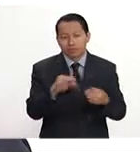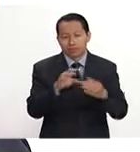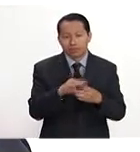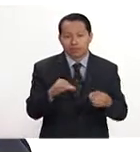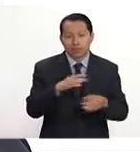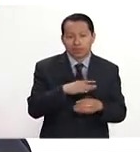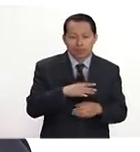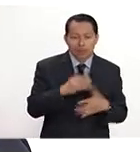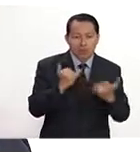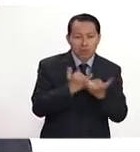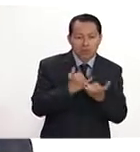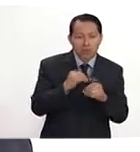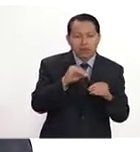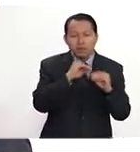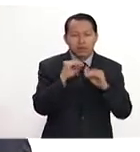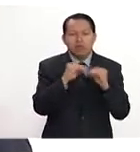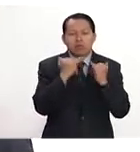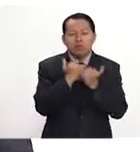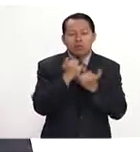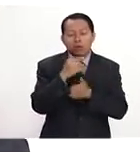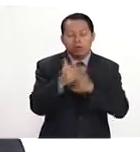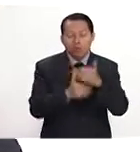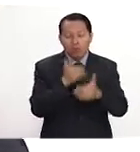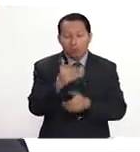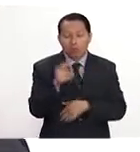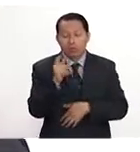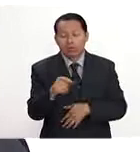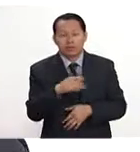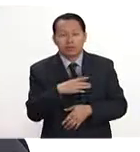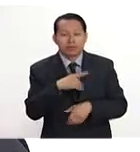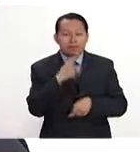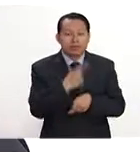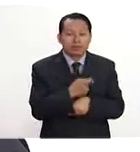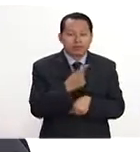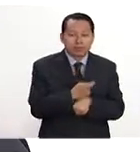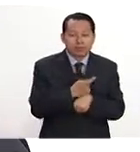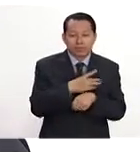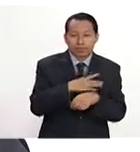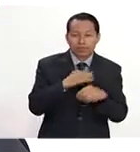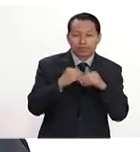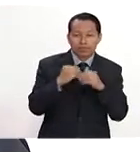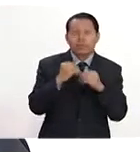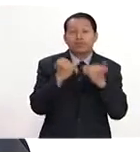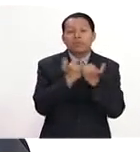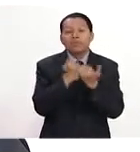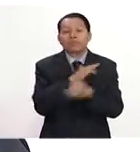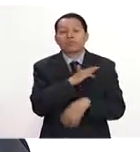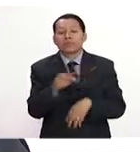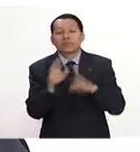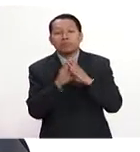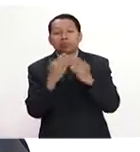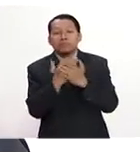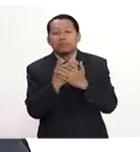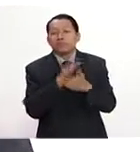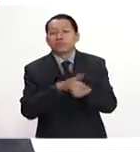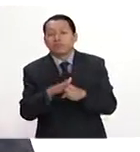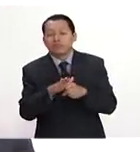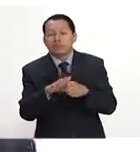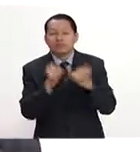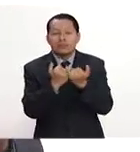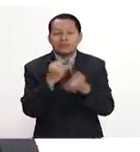estuvo el tono de las negociaciones y lo que se avanzó en esta primera ronda, creo que va a ser muy ilustrativo sobre lo que nos espera.